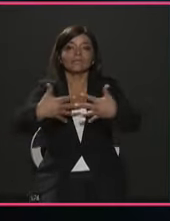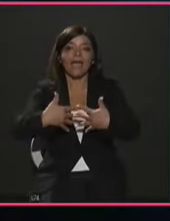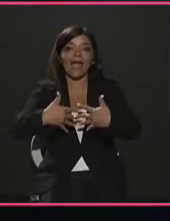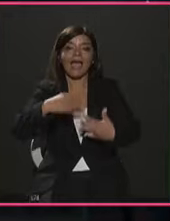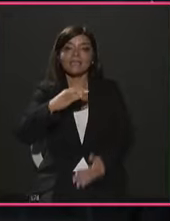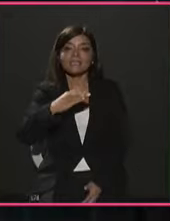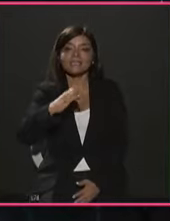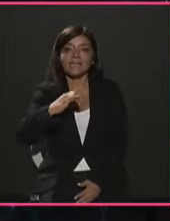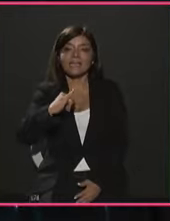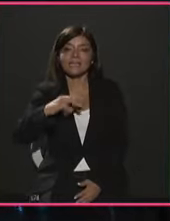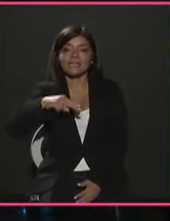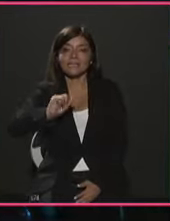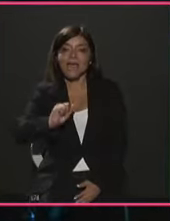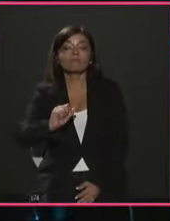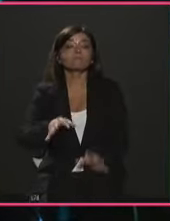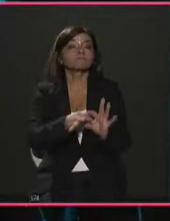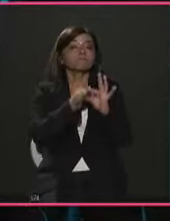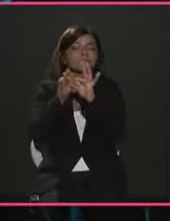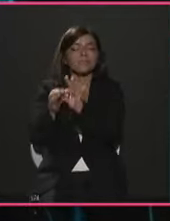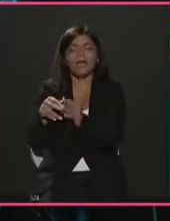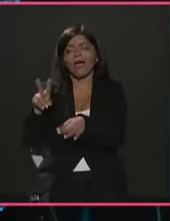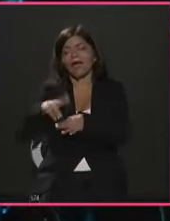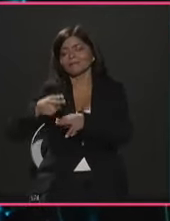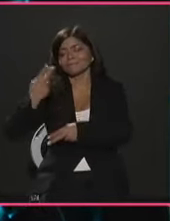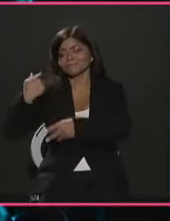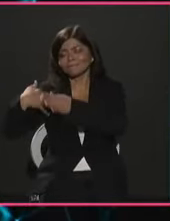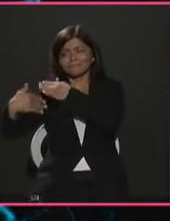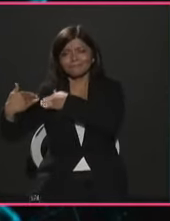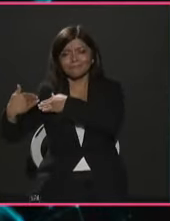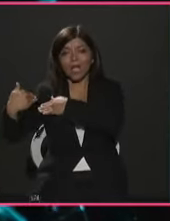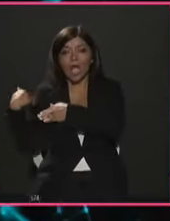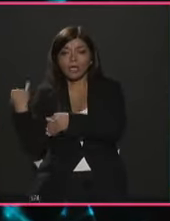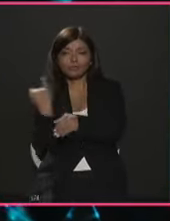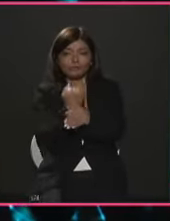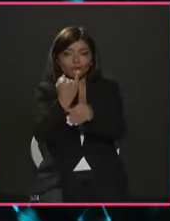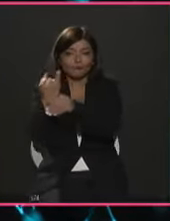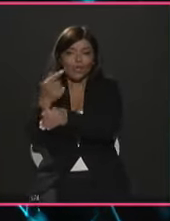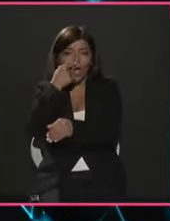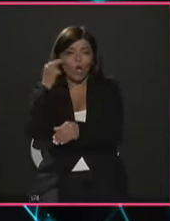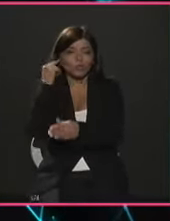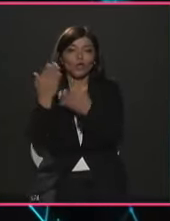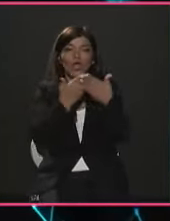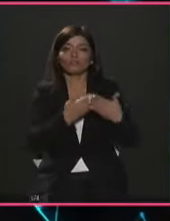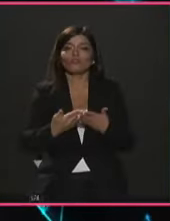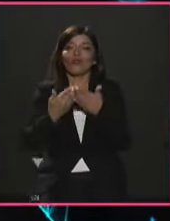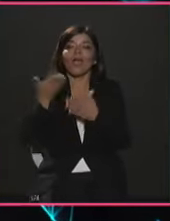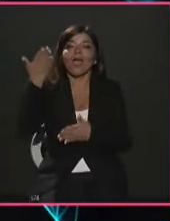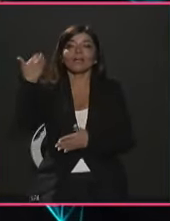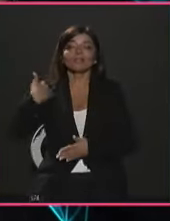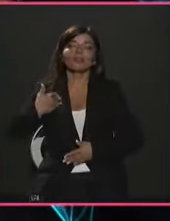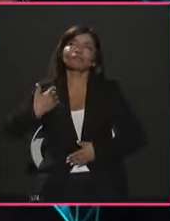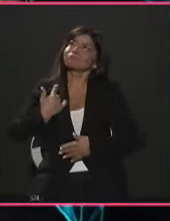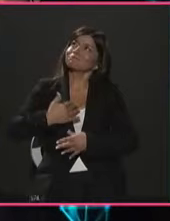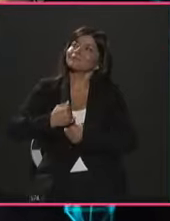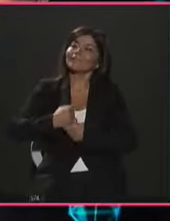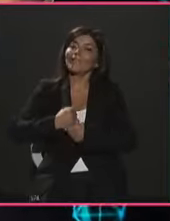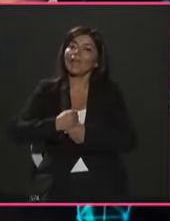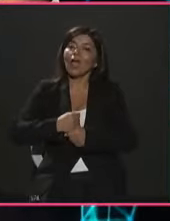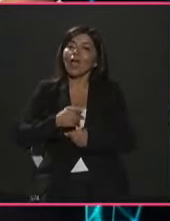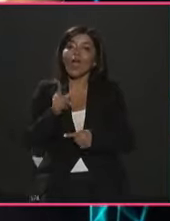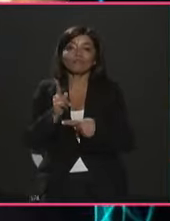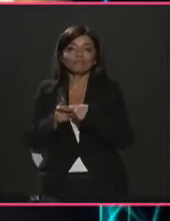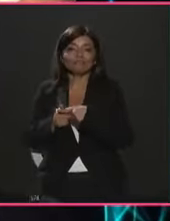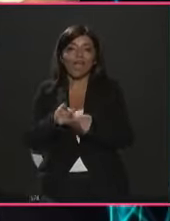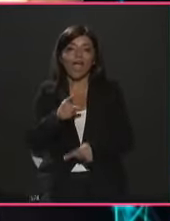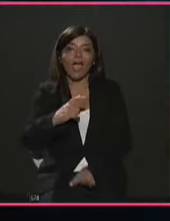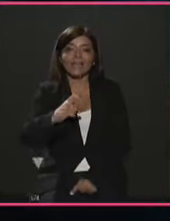seina constituye una antigua aspiración de los institutes e institutas me acuerdo que en mi época hablaban de las catacumbas